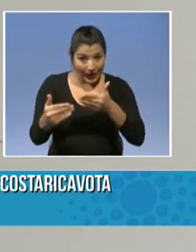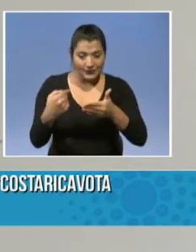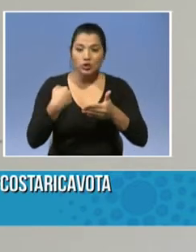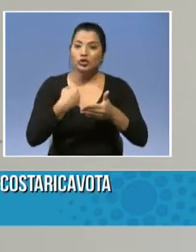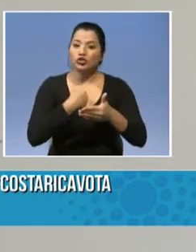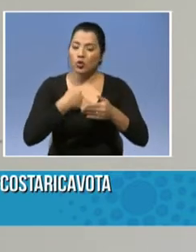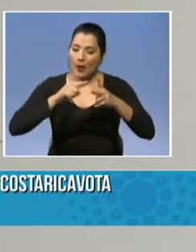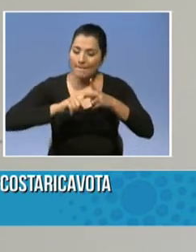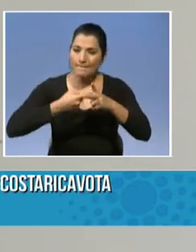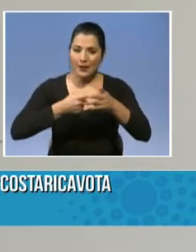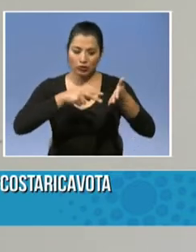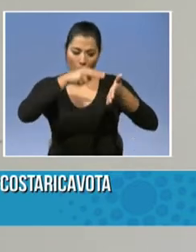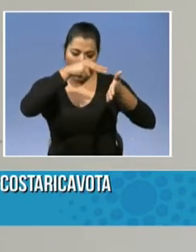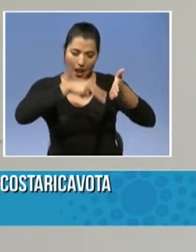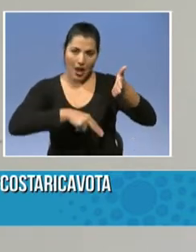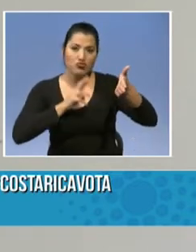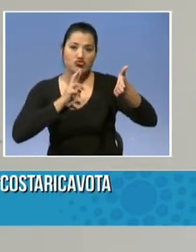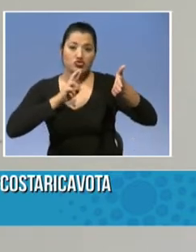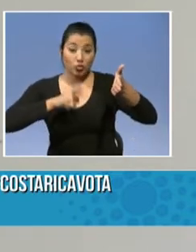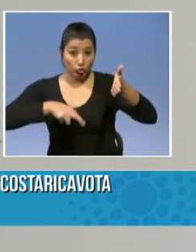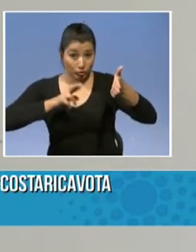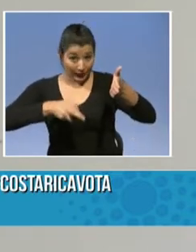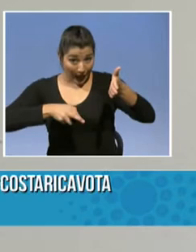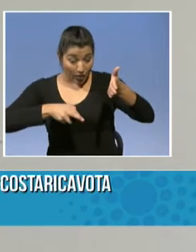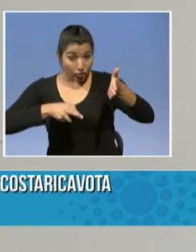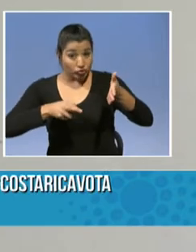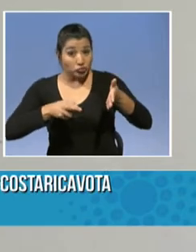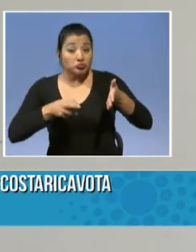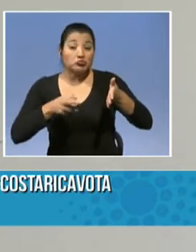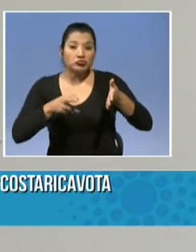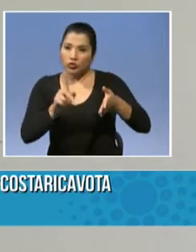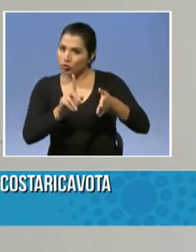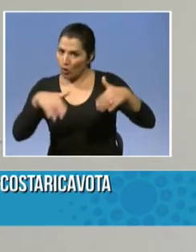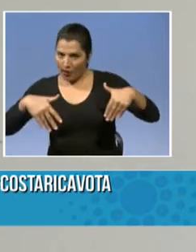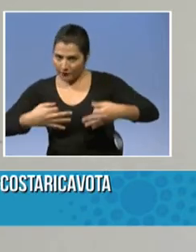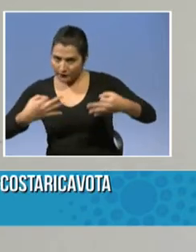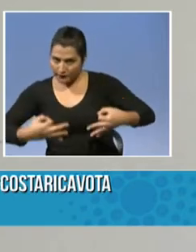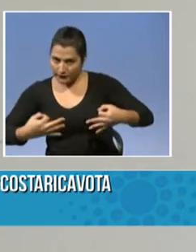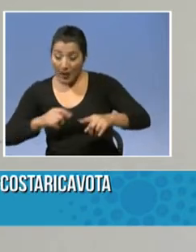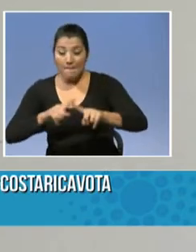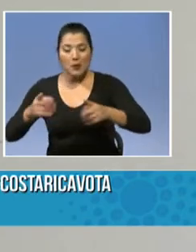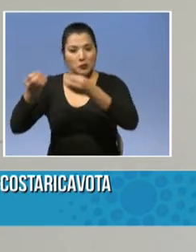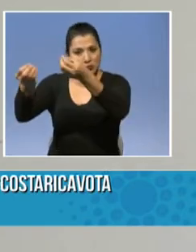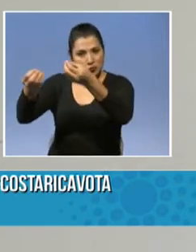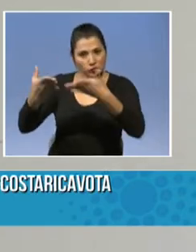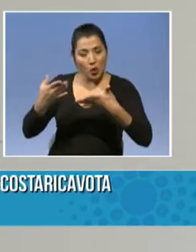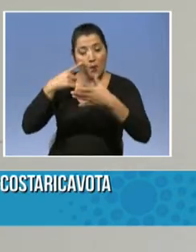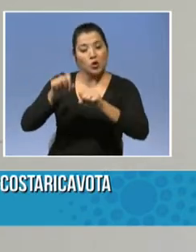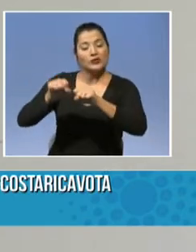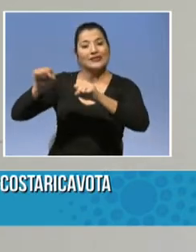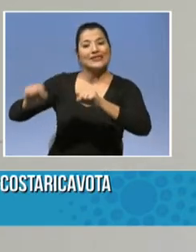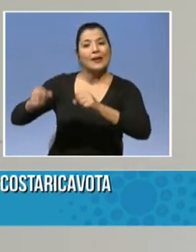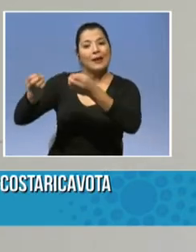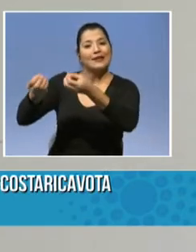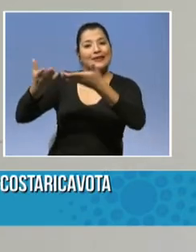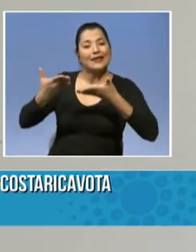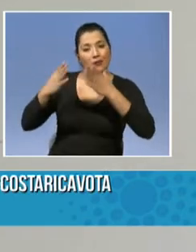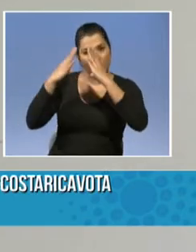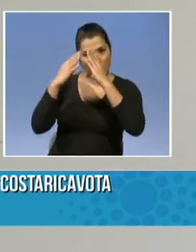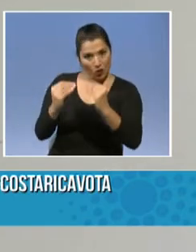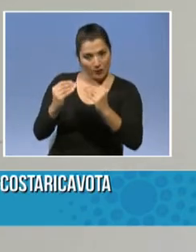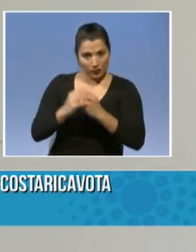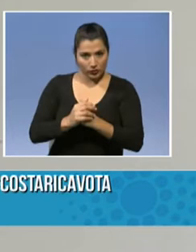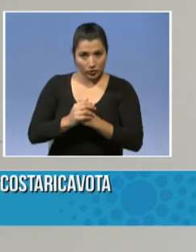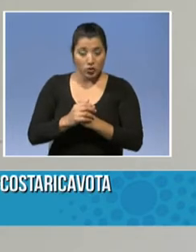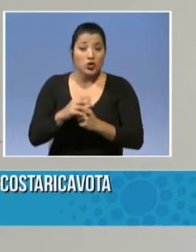lectura a un corte con los resultados provisionales que nos llegan a través de nuestro sistema de transmisión de datos. Este, como